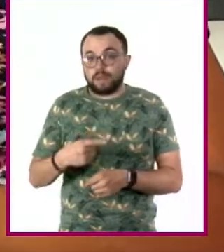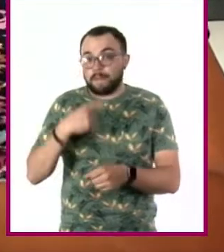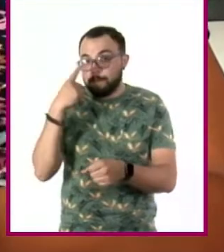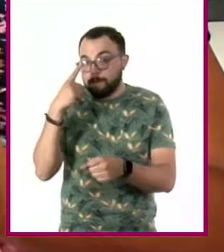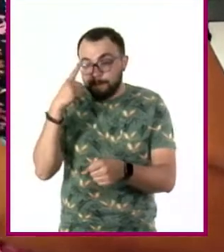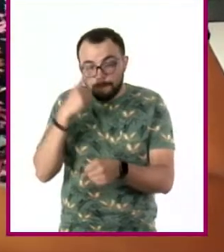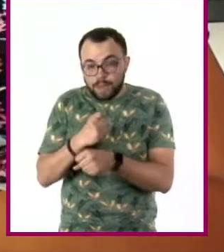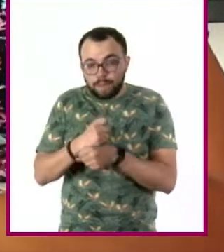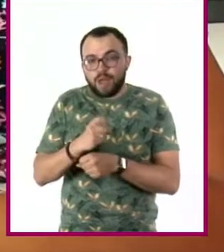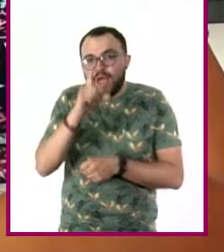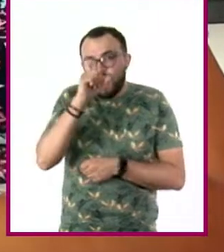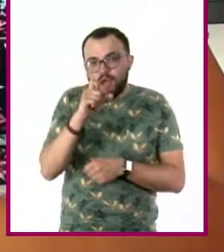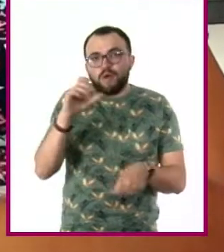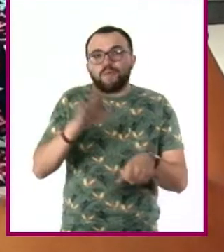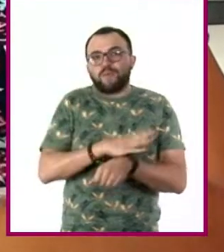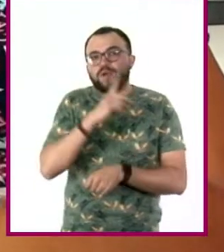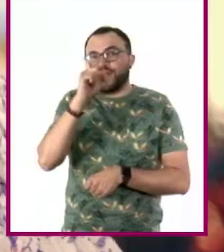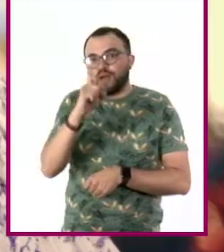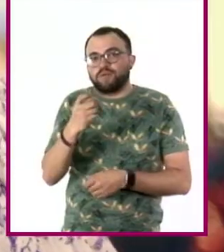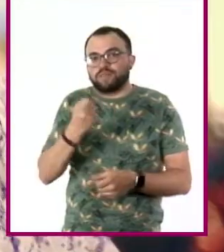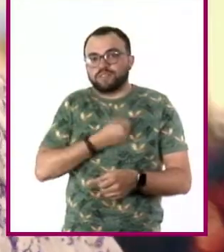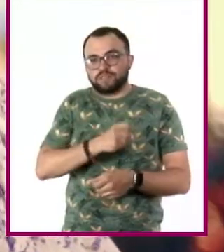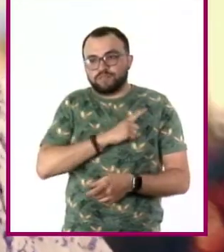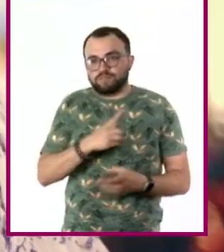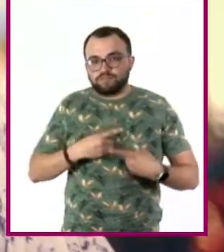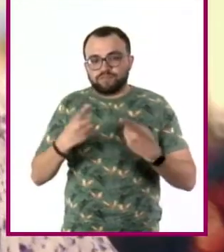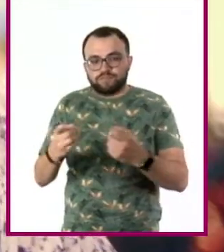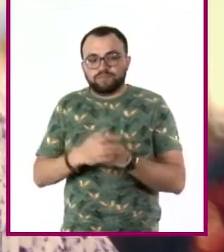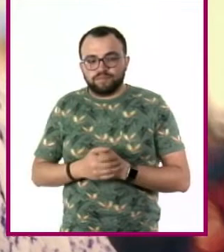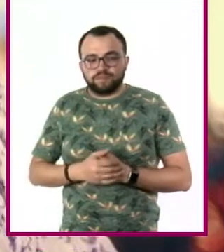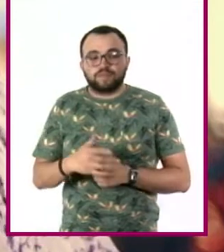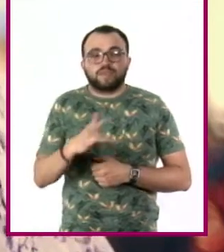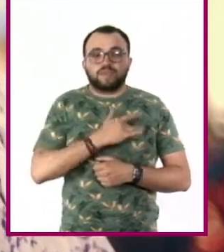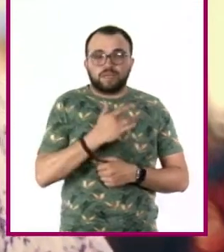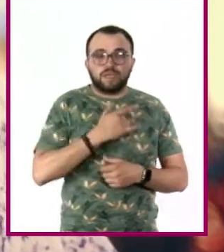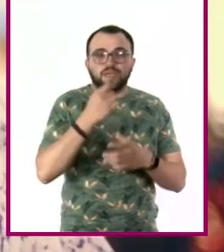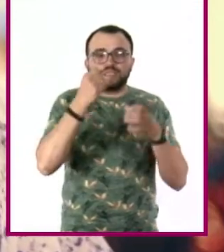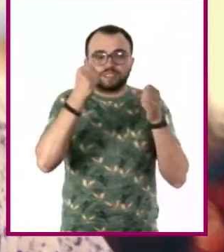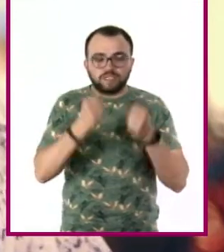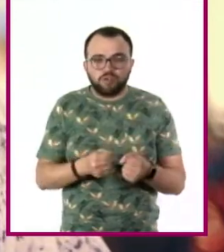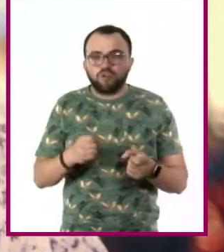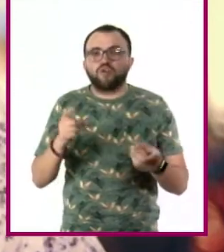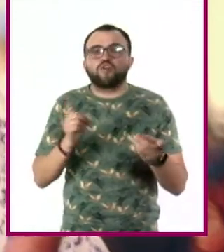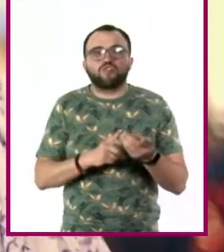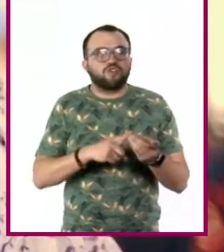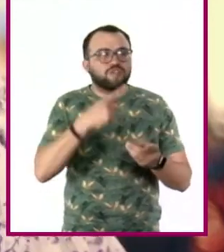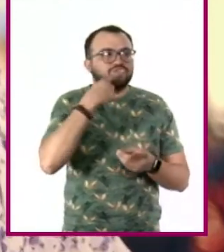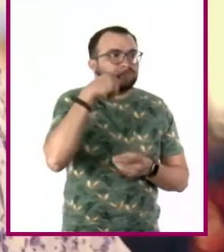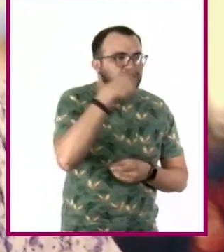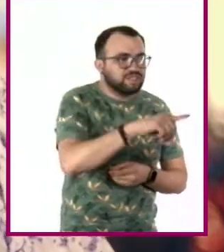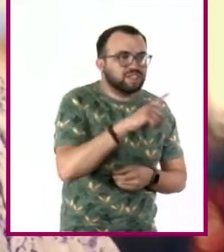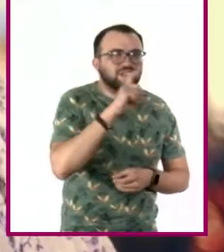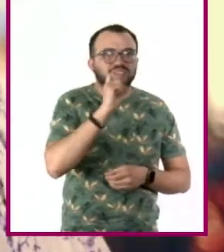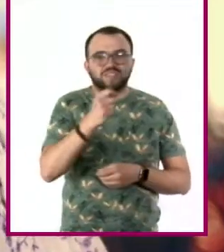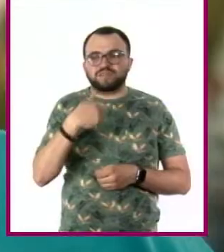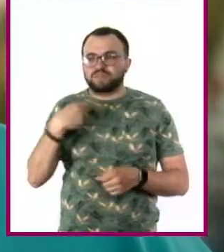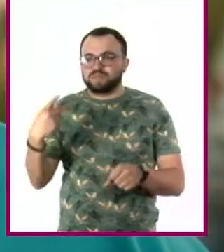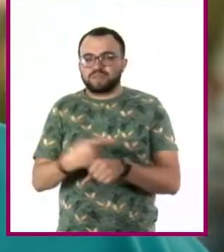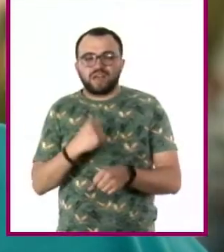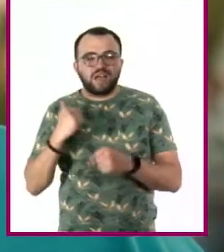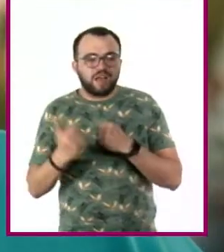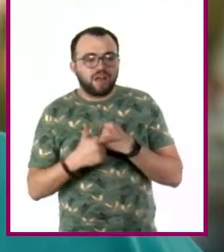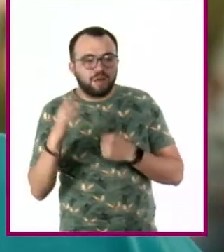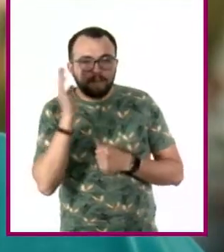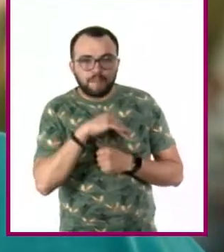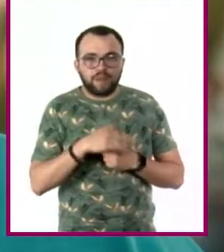porque el agua es el que nos va a traer buena salud a nosotros. Sentirme segura, el saber dónde denunciar lo que a mí me esté sucediendo.